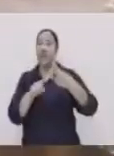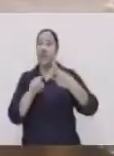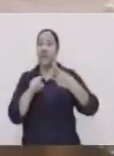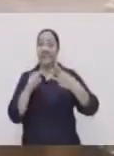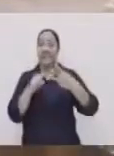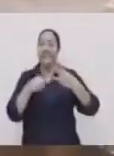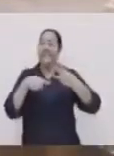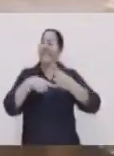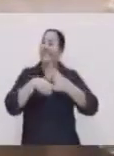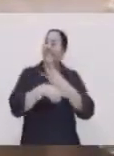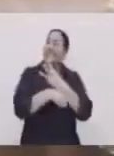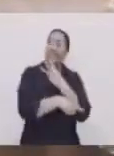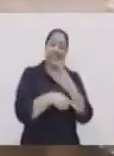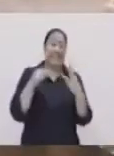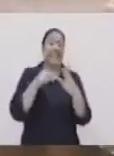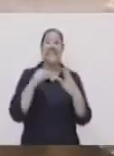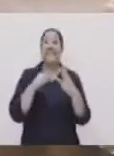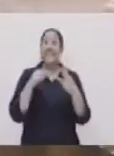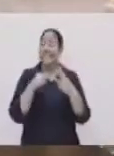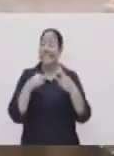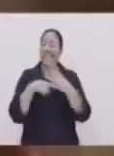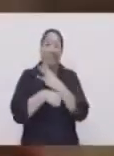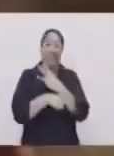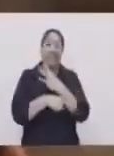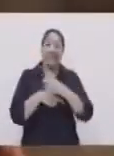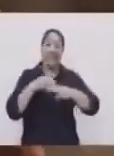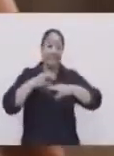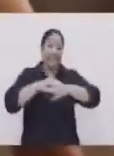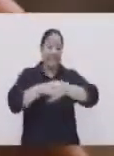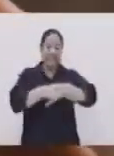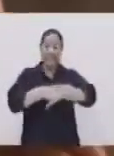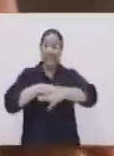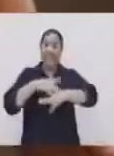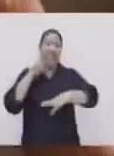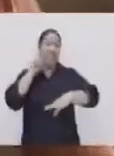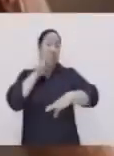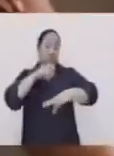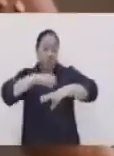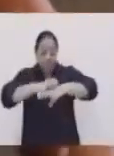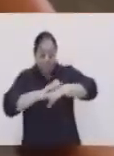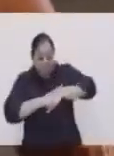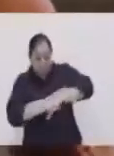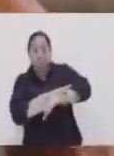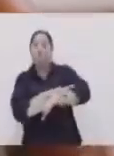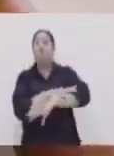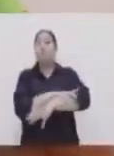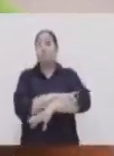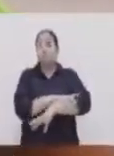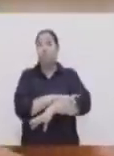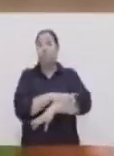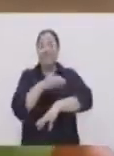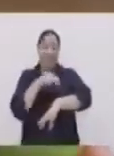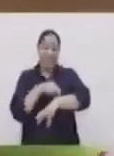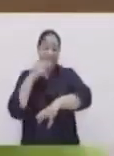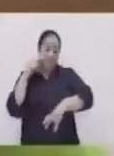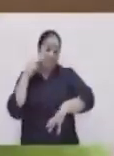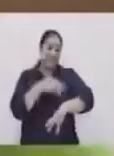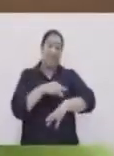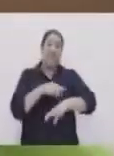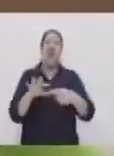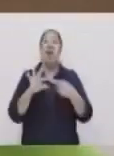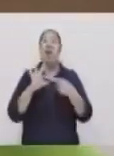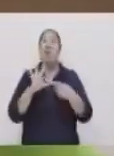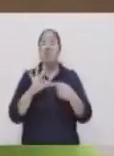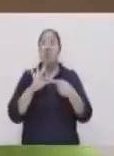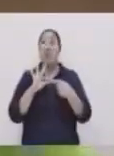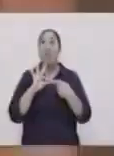son las que afectan todo el espesor de la piel, es decir, epidermis, dermis, hipodermis y el tejido graso, llegando incluso a exponer músculos y